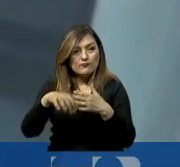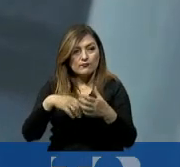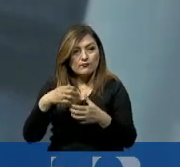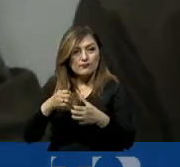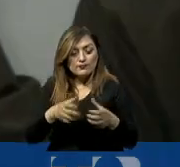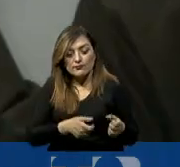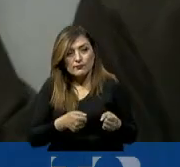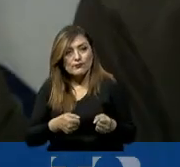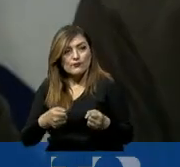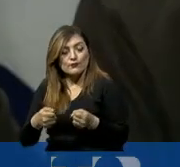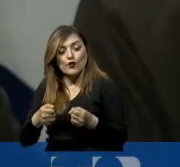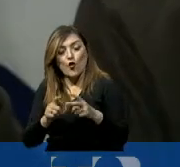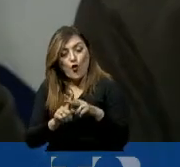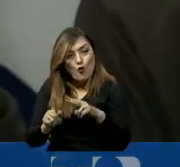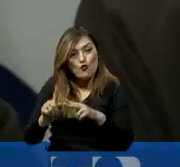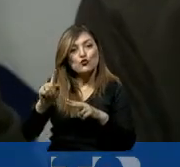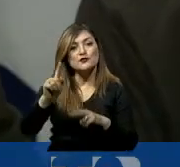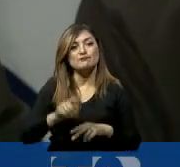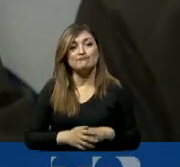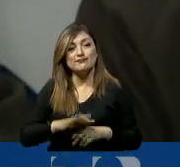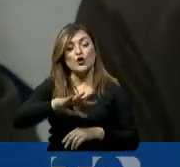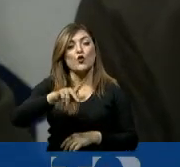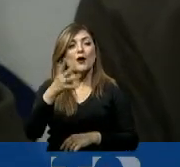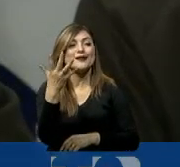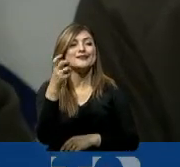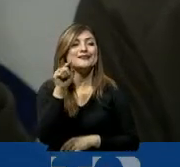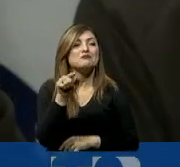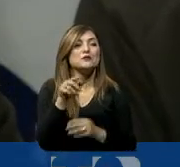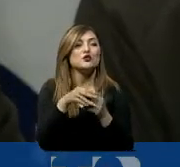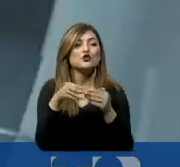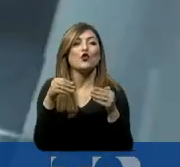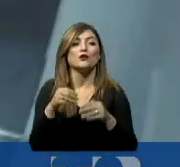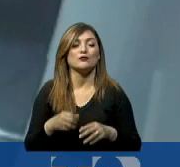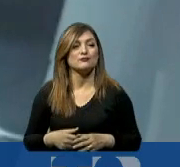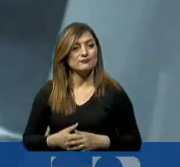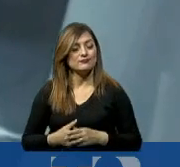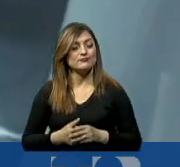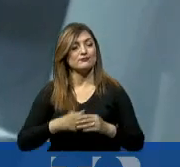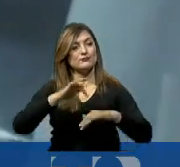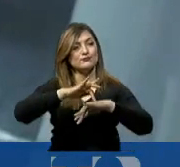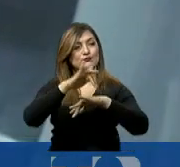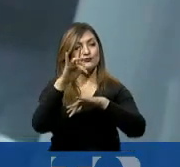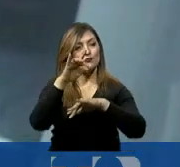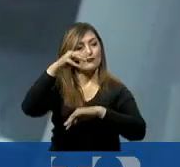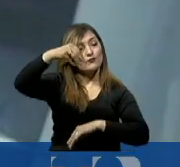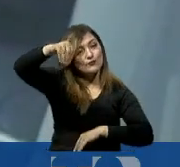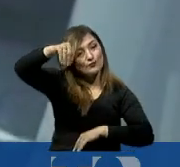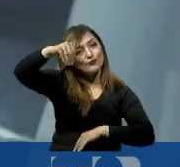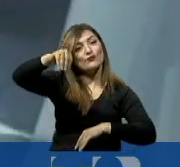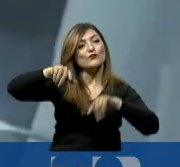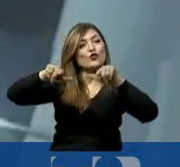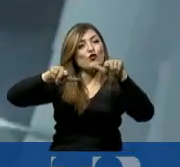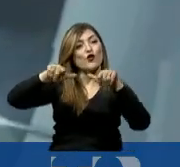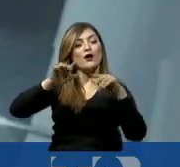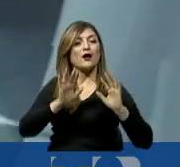huyen del lugar. Tenemos unos $15,000 en lo que es medicinas que se sustrajeron. Sucedió la madrugada de este miércoles en el sector